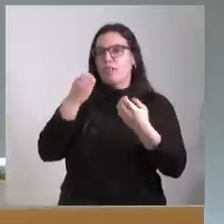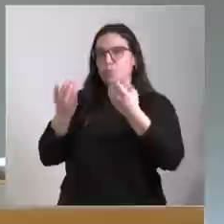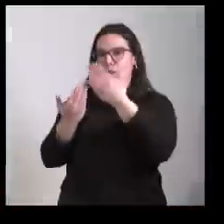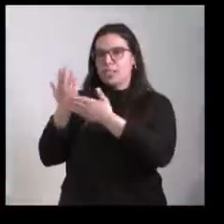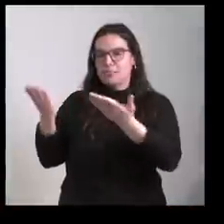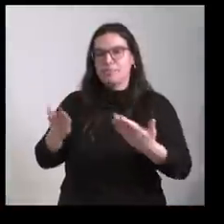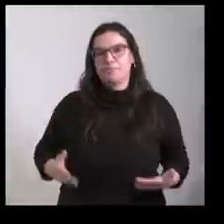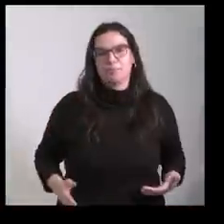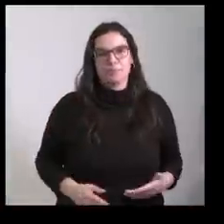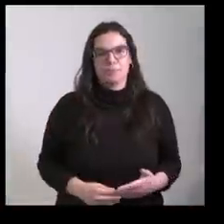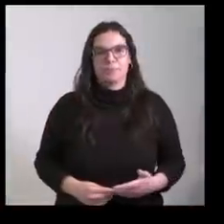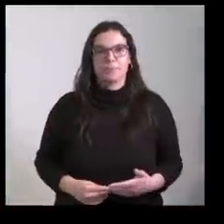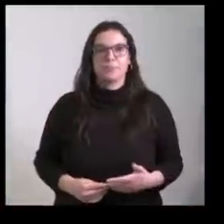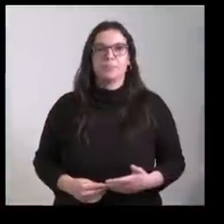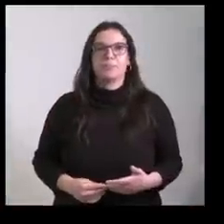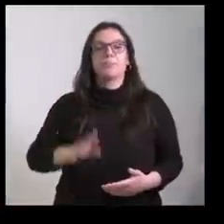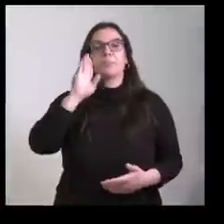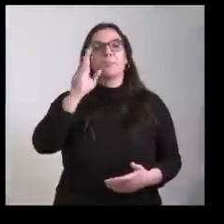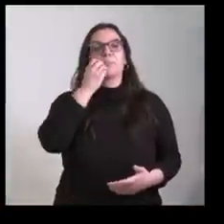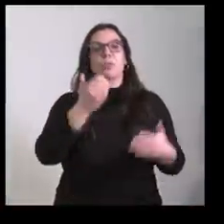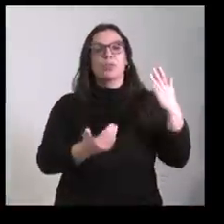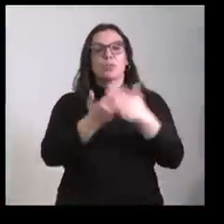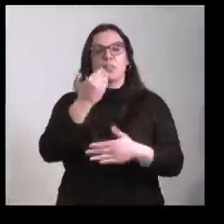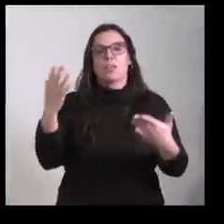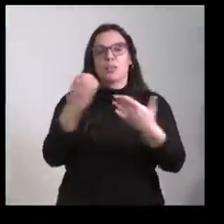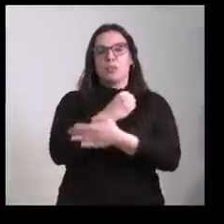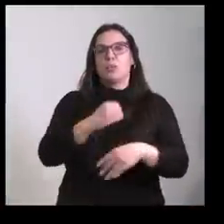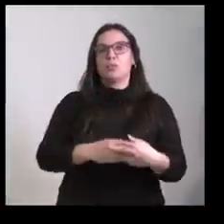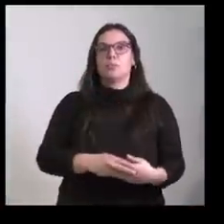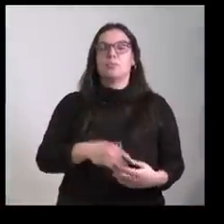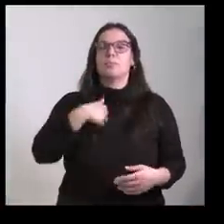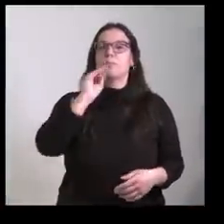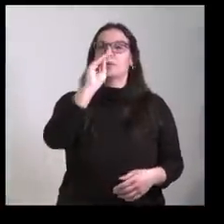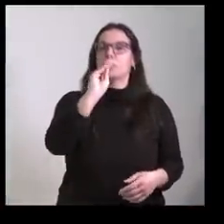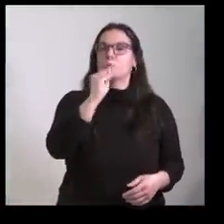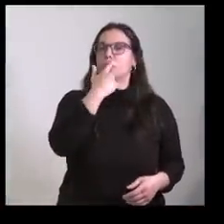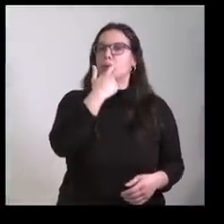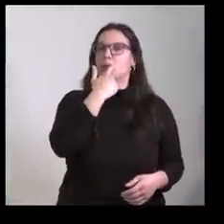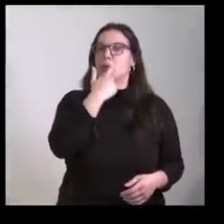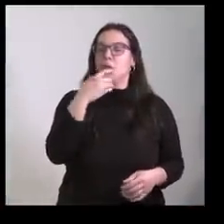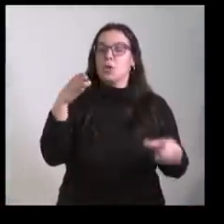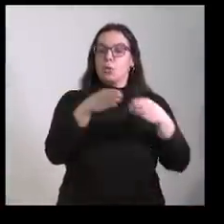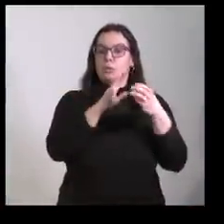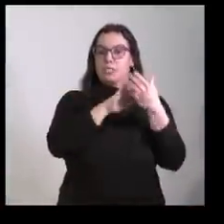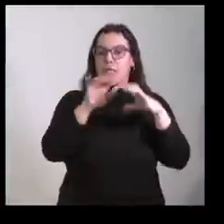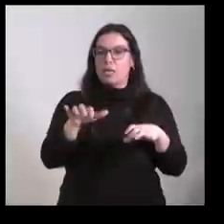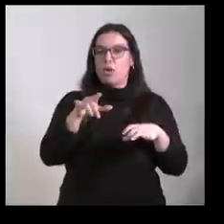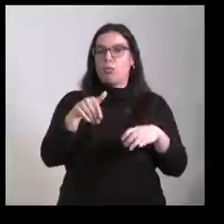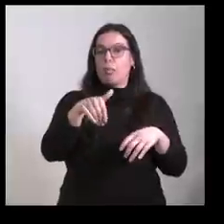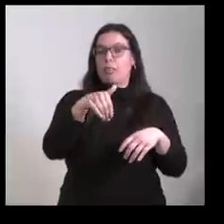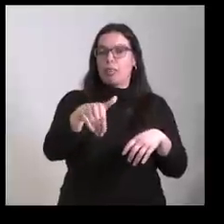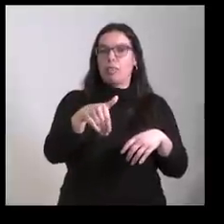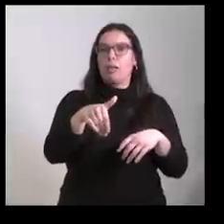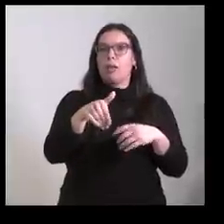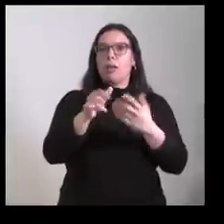días Hola Muy buenos días a todos Mi pregunta es si la pregunta va a proceder de forma inmediata la